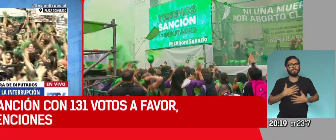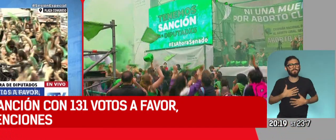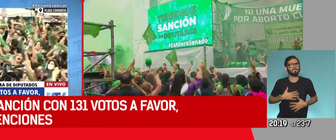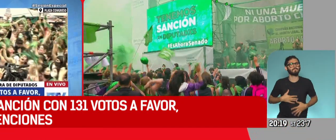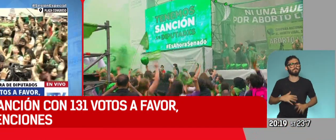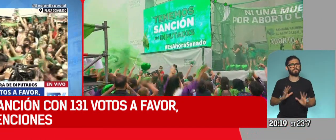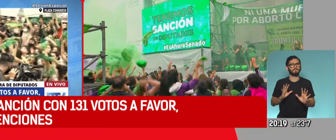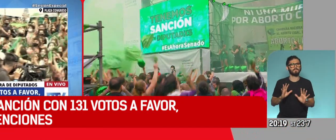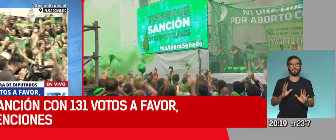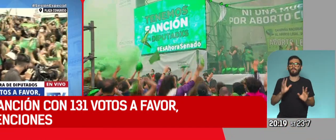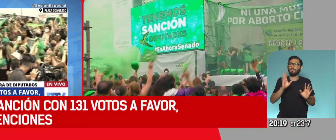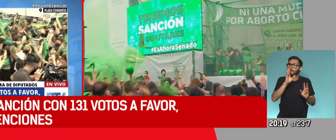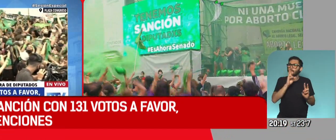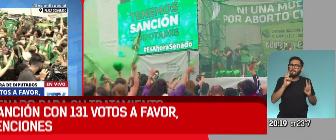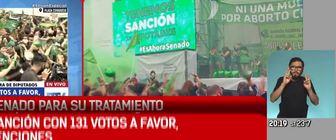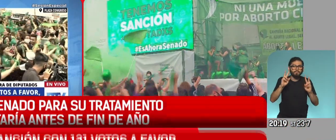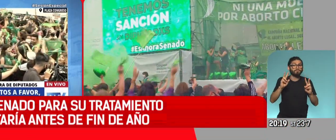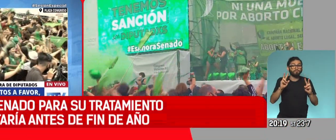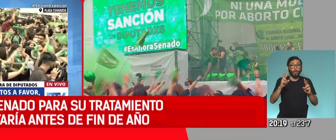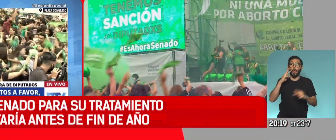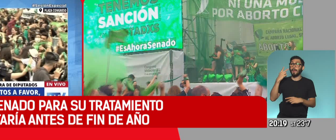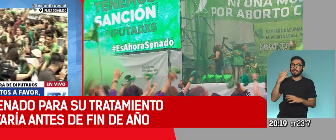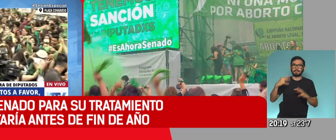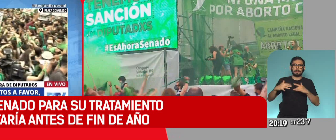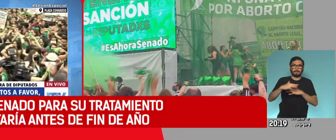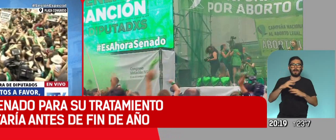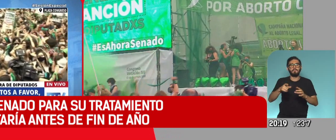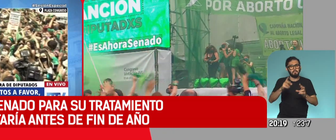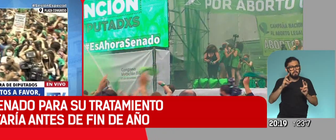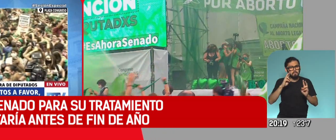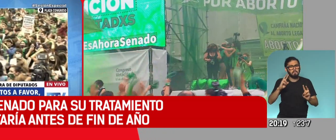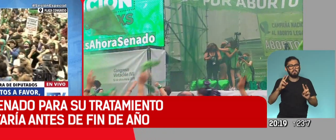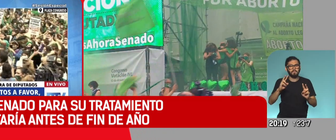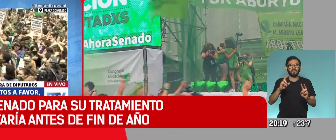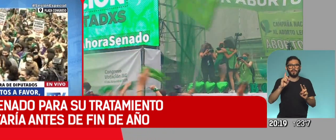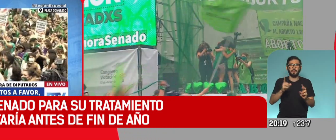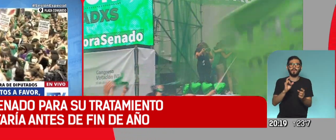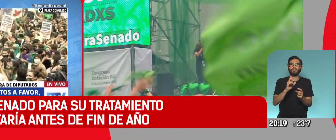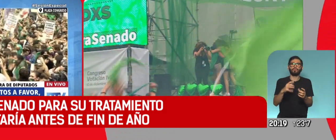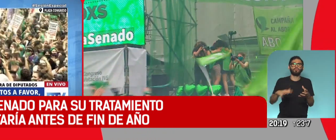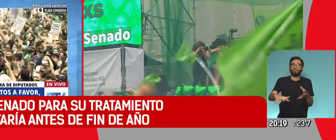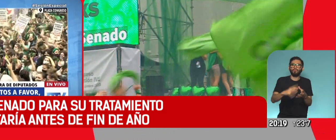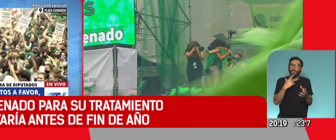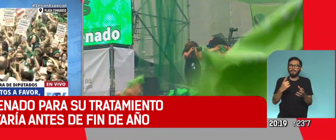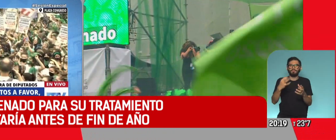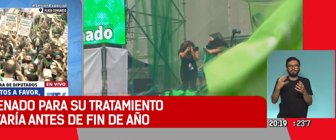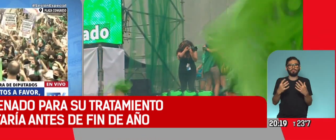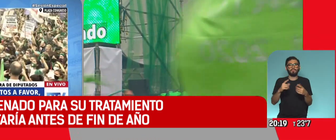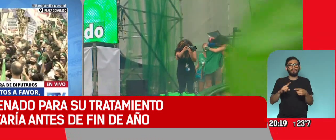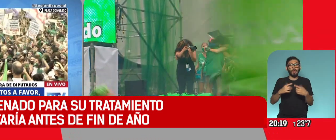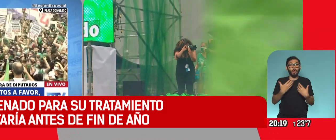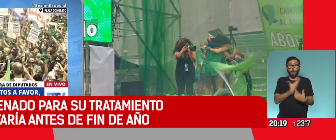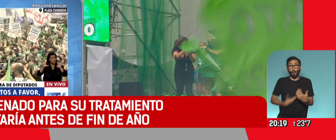en nuestro antecedente, de más tolerancia que 2018. Los argumentos sí planteados como un tema de salud pública, una política de